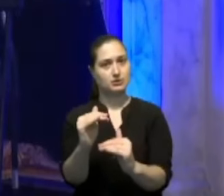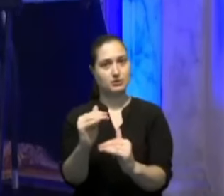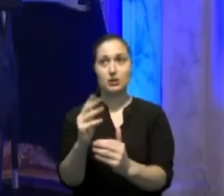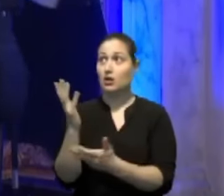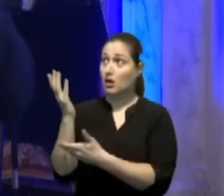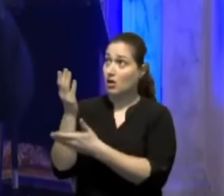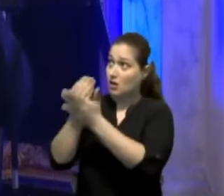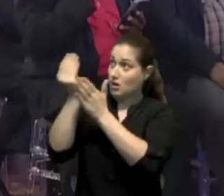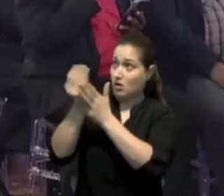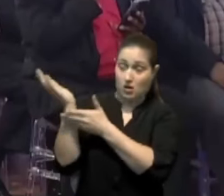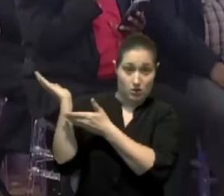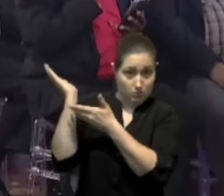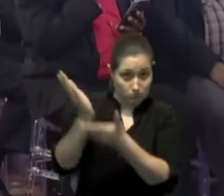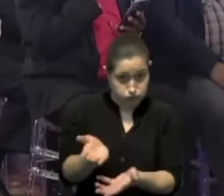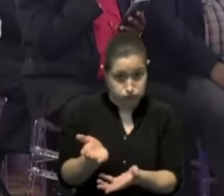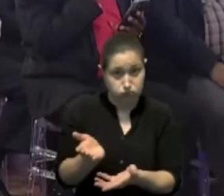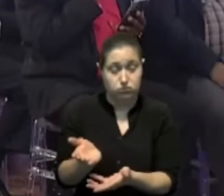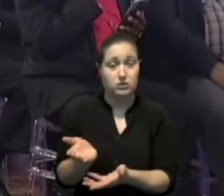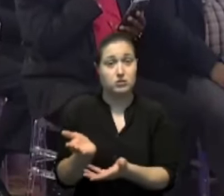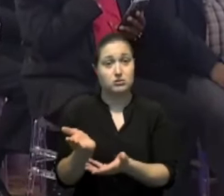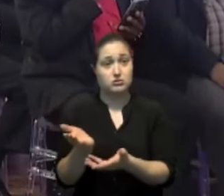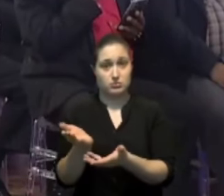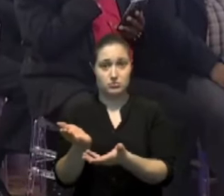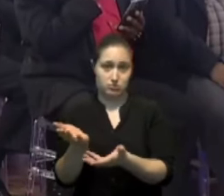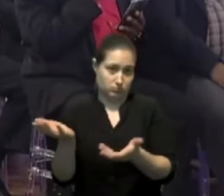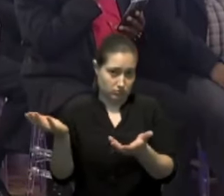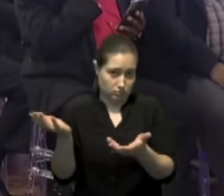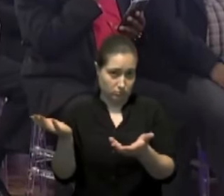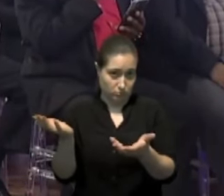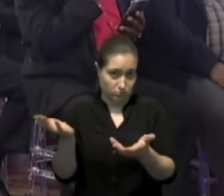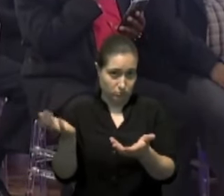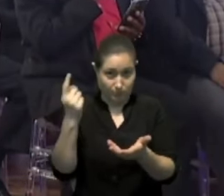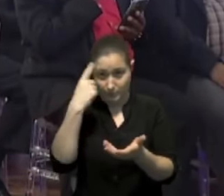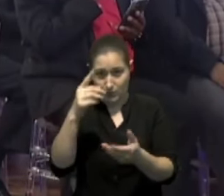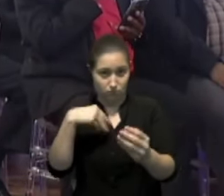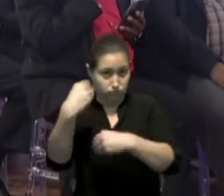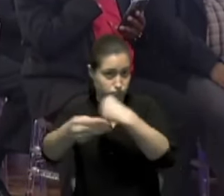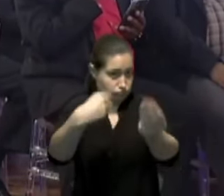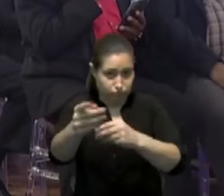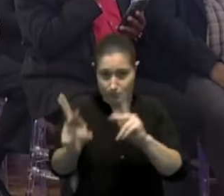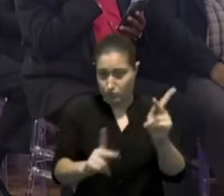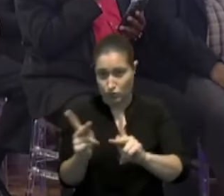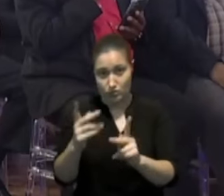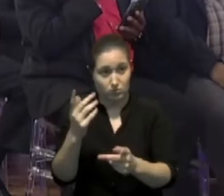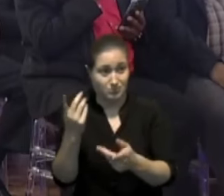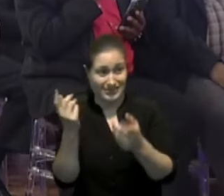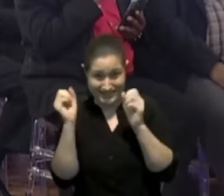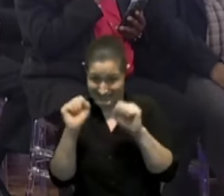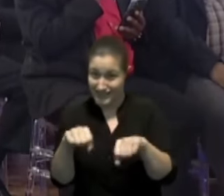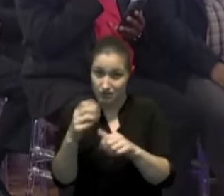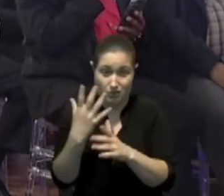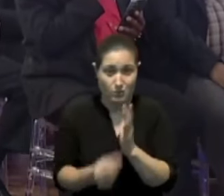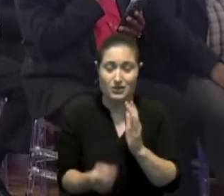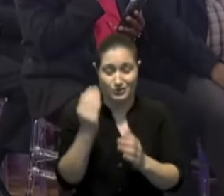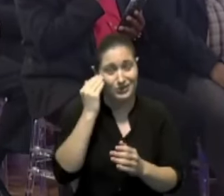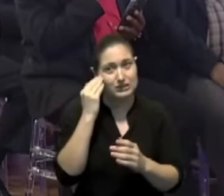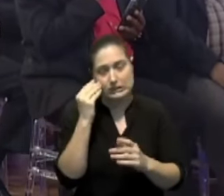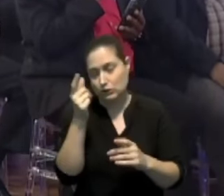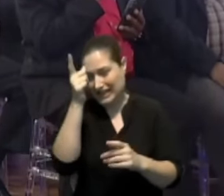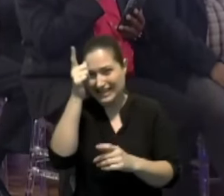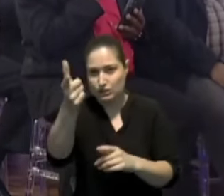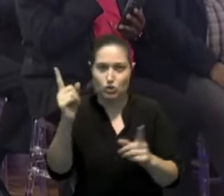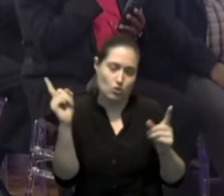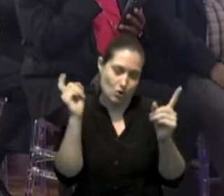nosotros a comprar que esté la disponibilidad total de esos medicamentos para ser entregados en nuestro país o sea es una logística compleja ahora a pesar de